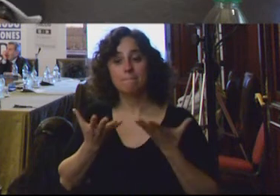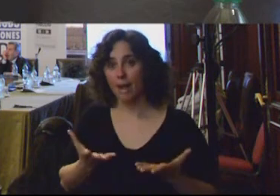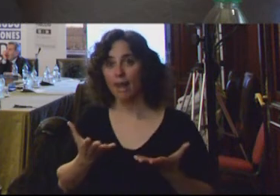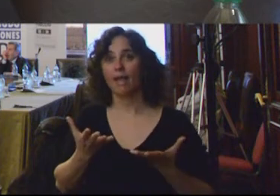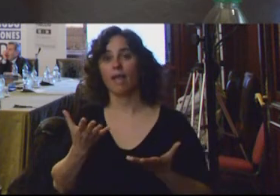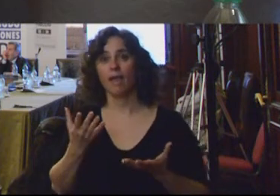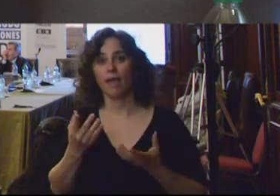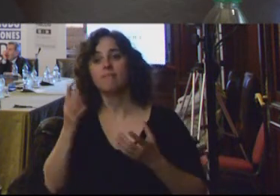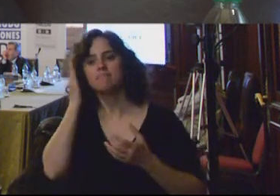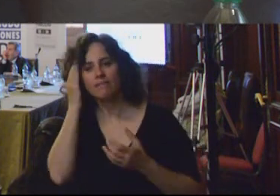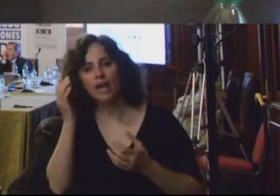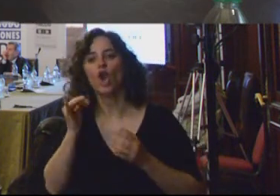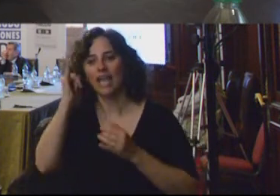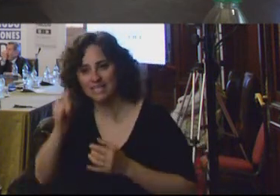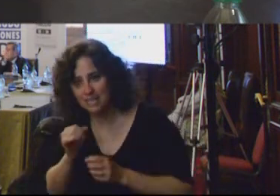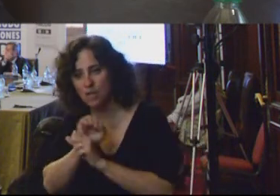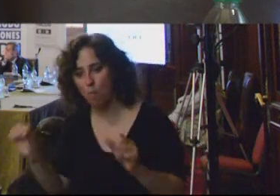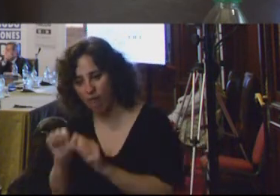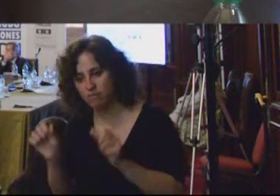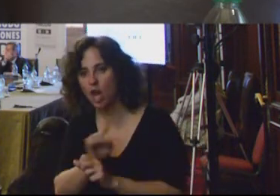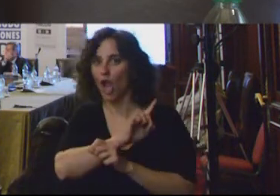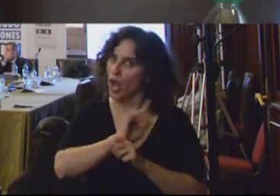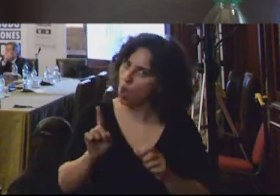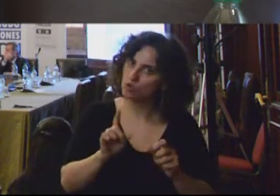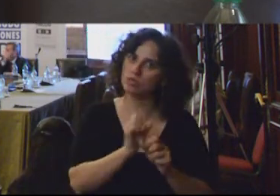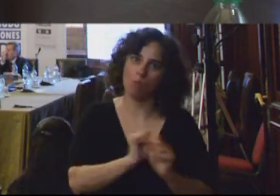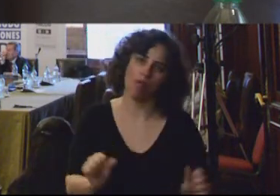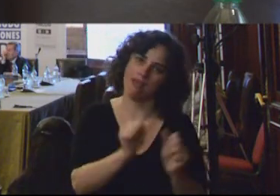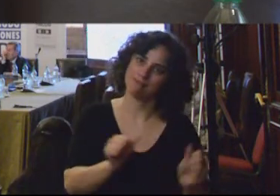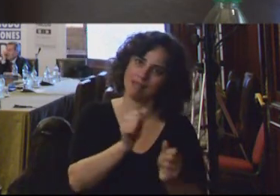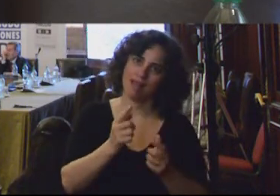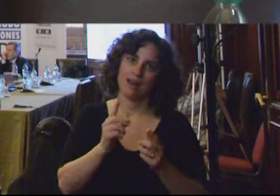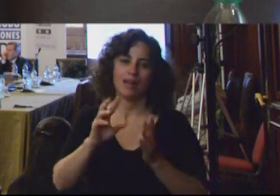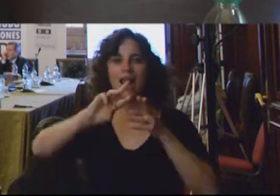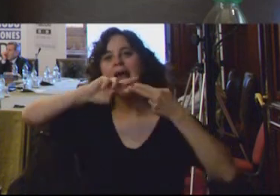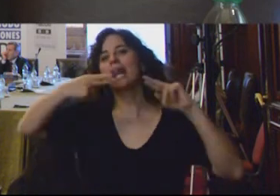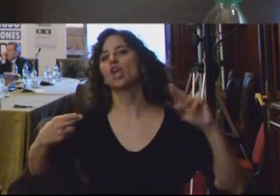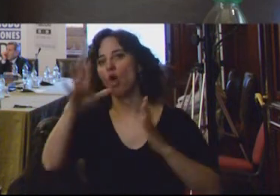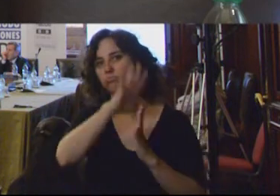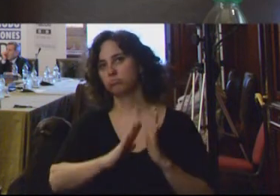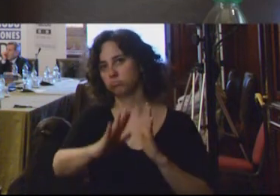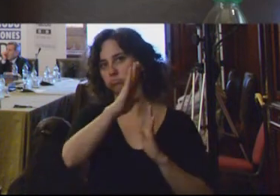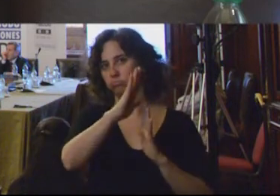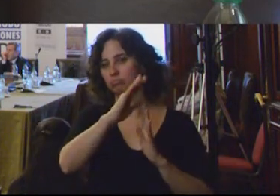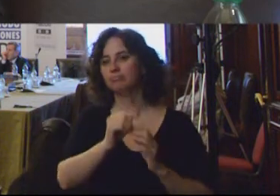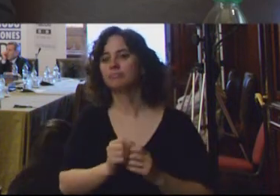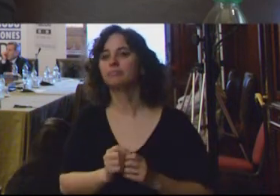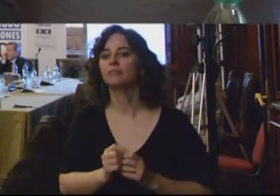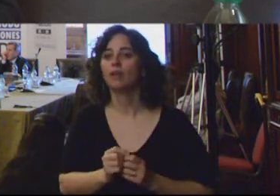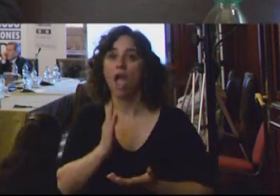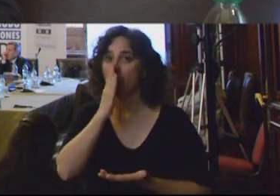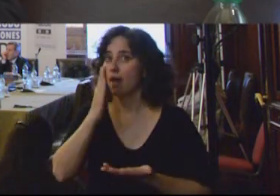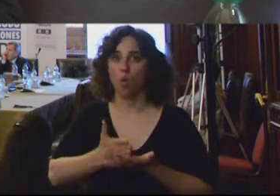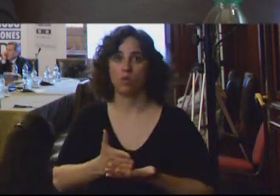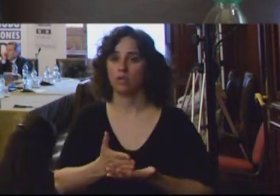parámetros de lo que no se debe hacer o de lo que se debe hacer a escala regional. Finalmente, el